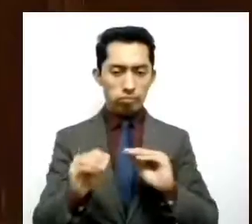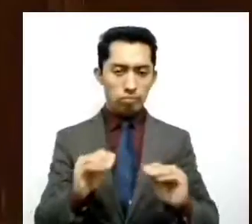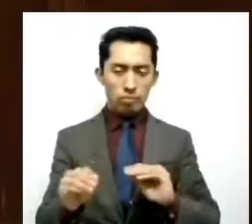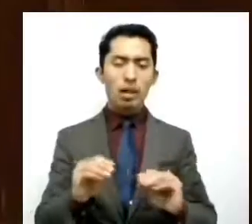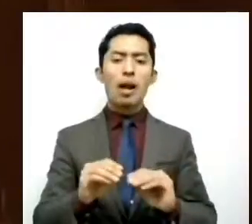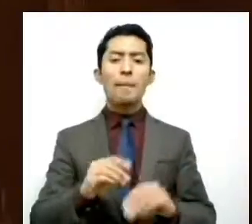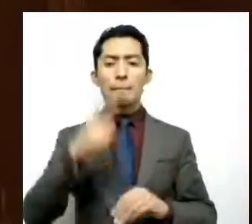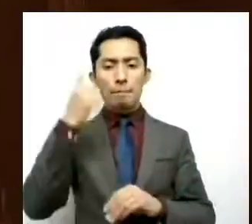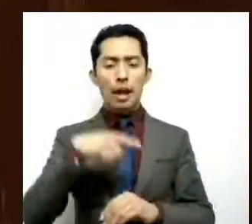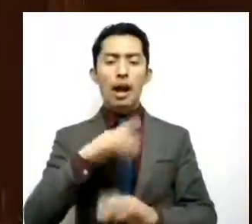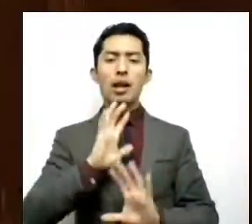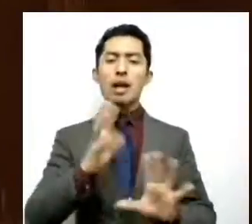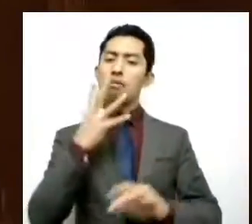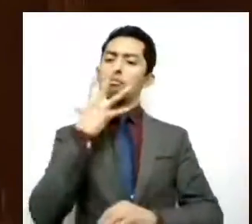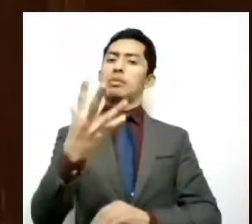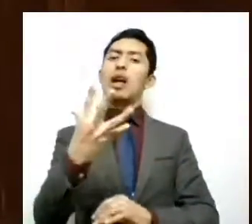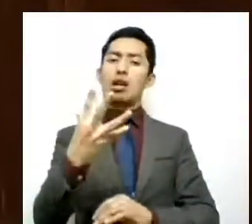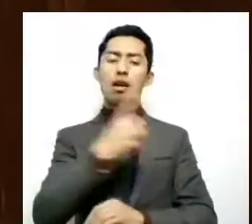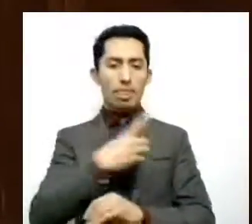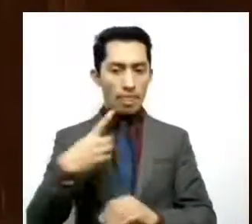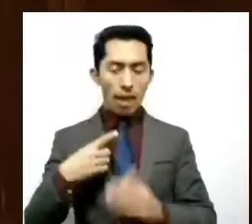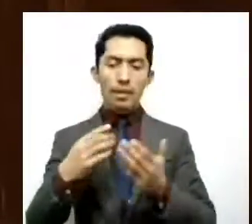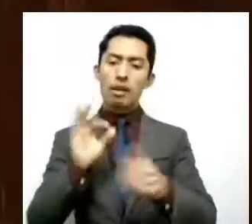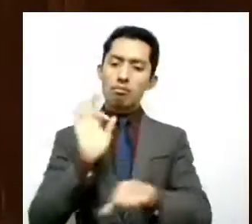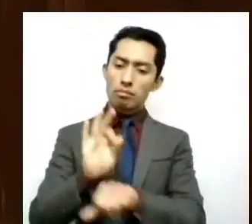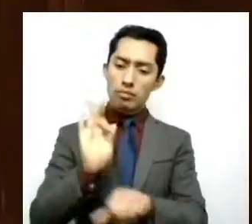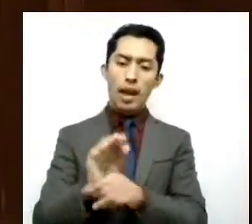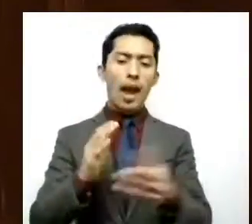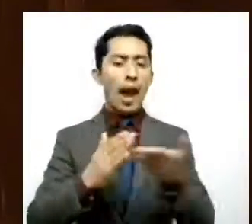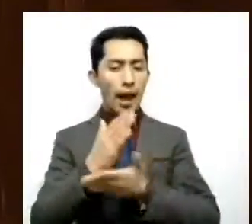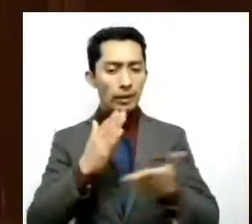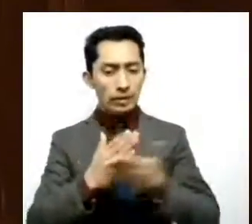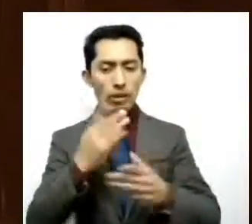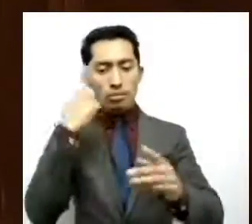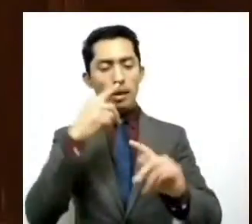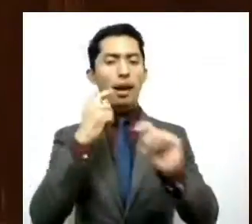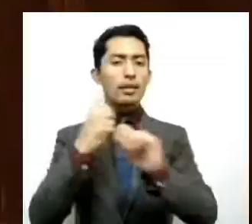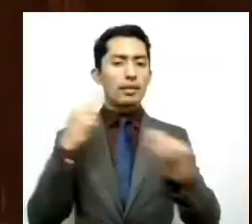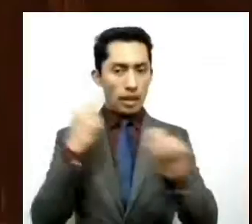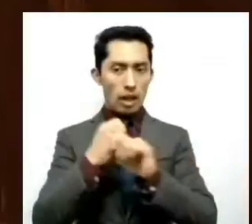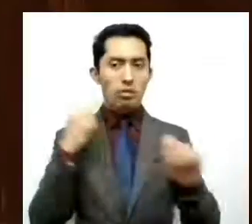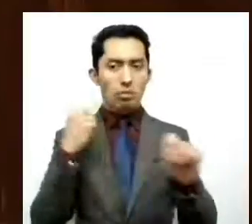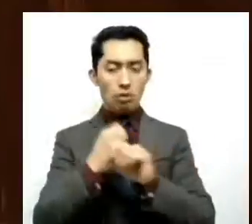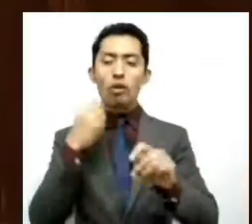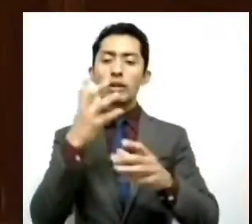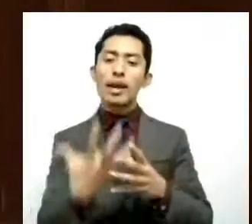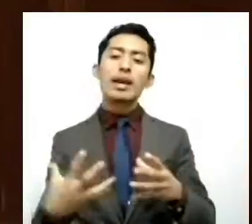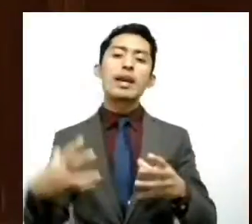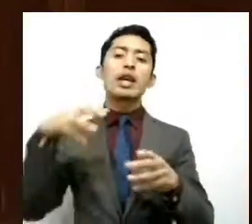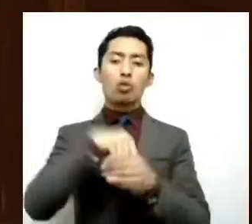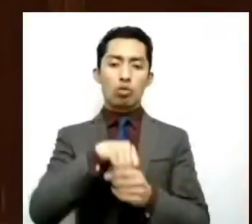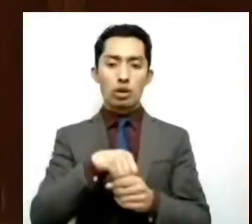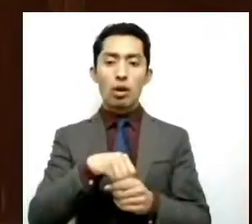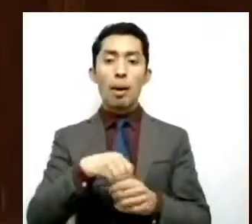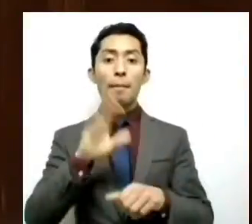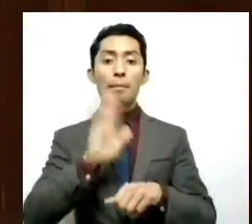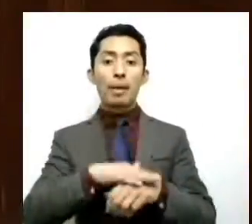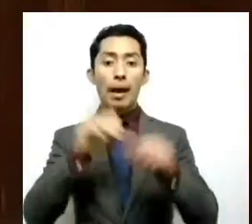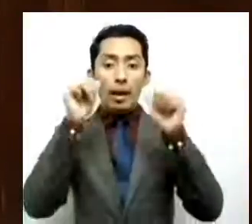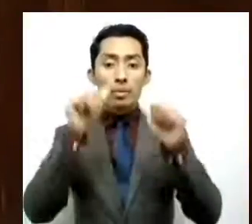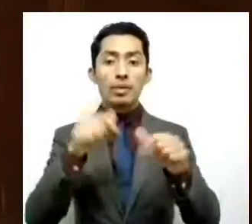se garantice el acceso al transporte público inclusivo y con especial atención a